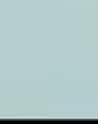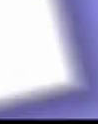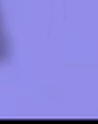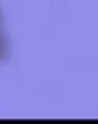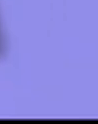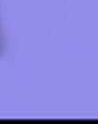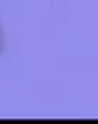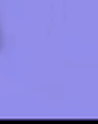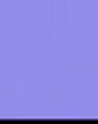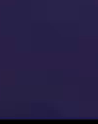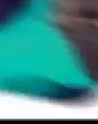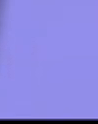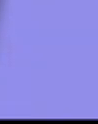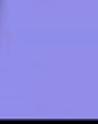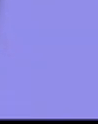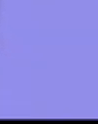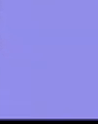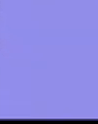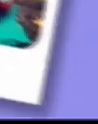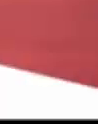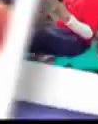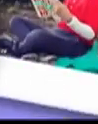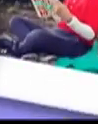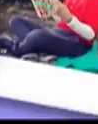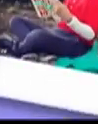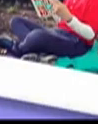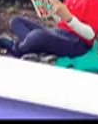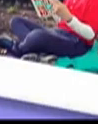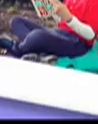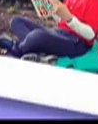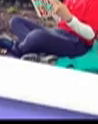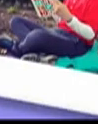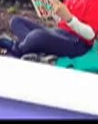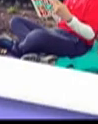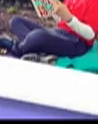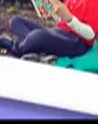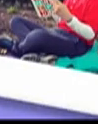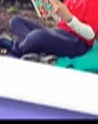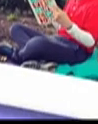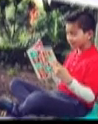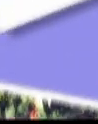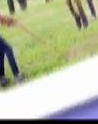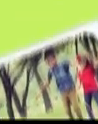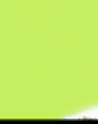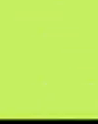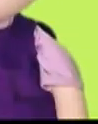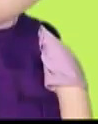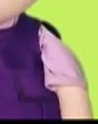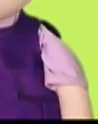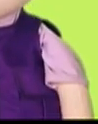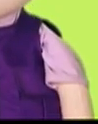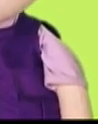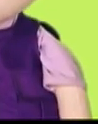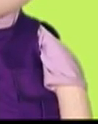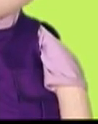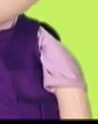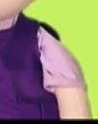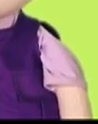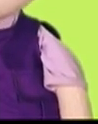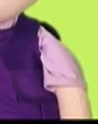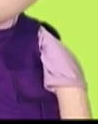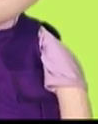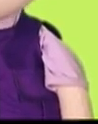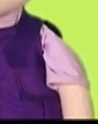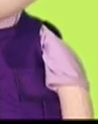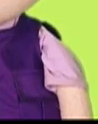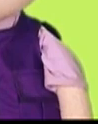cabello la nariz es grande que nos gusta el pozole o jugar ajedrez cada uno somos distintos y es importante que sepas que